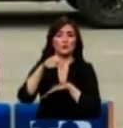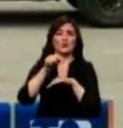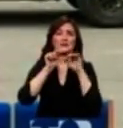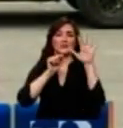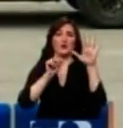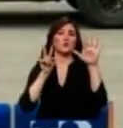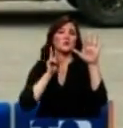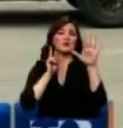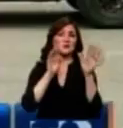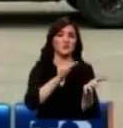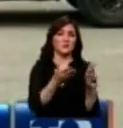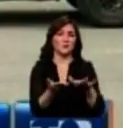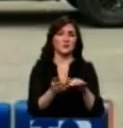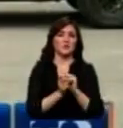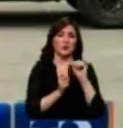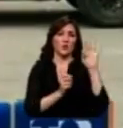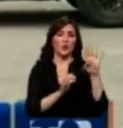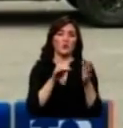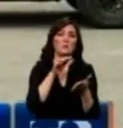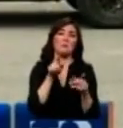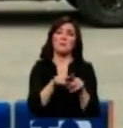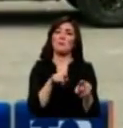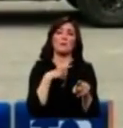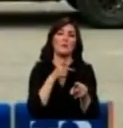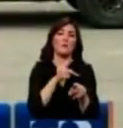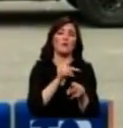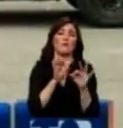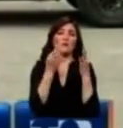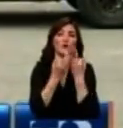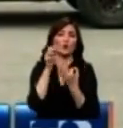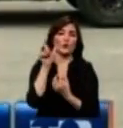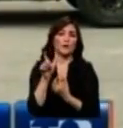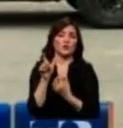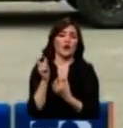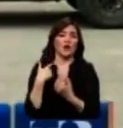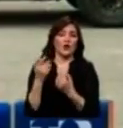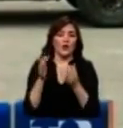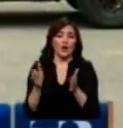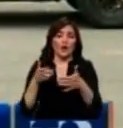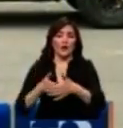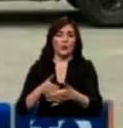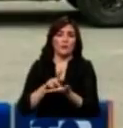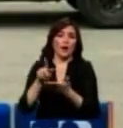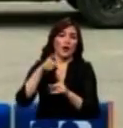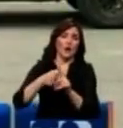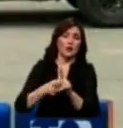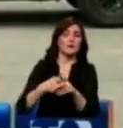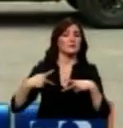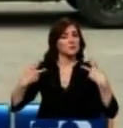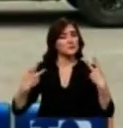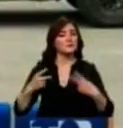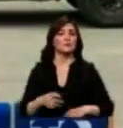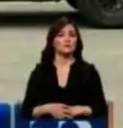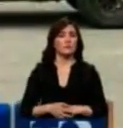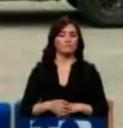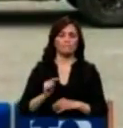saldo 5 víctimas que lamentar, 4 miembros de una misma familia y una persona que justamente vivía en uno de los departamentos de las casas afectadas.